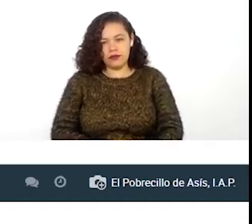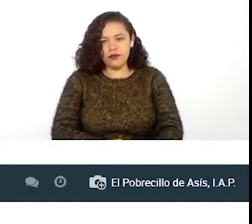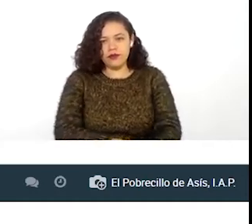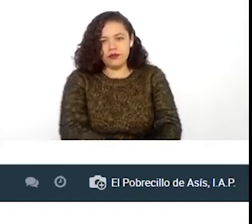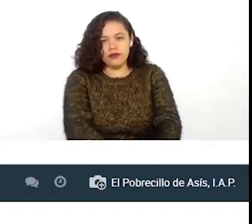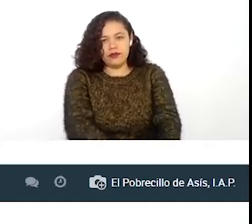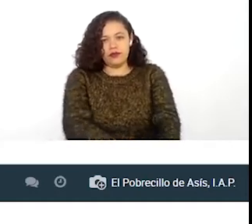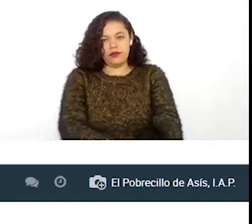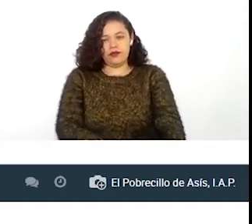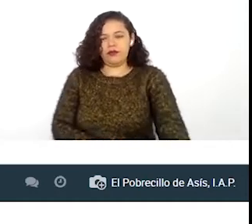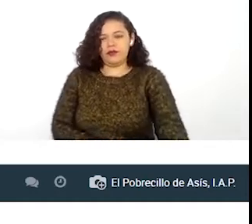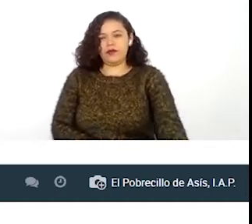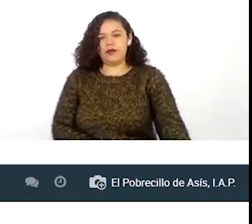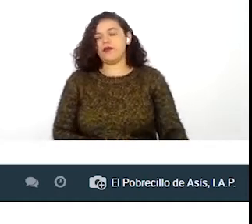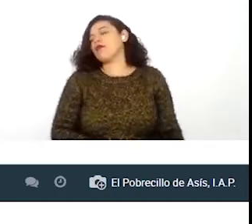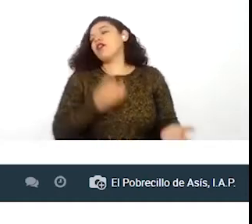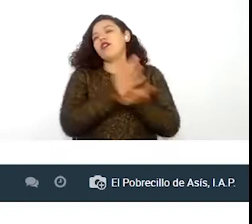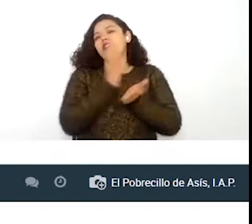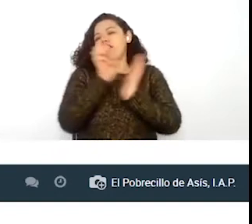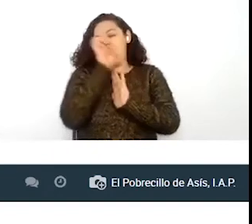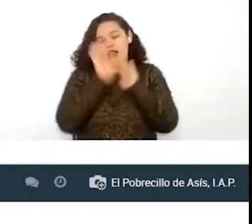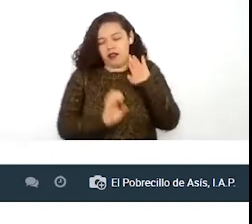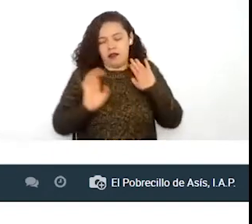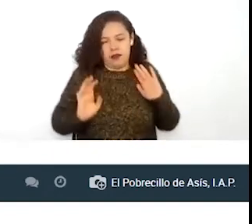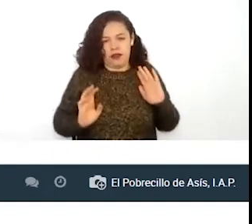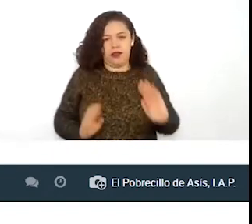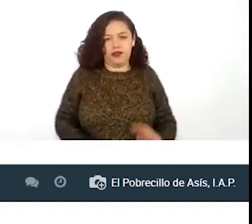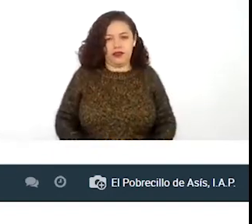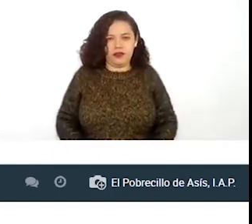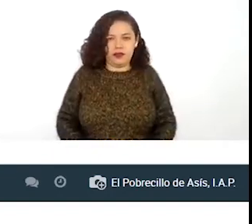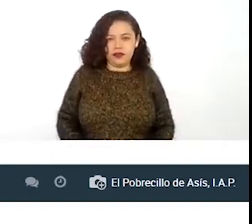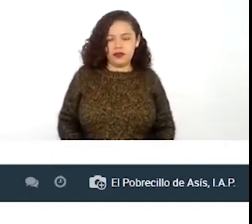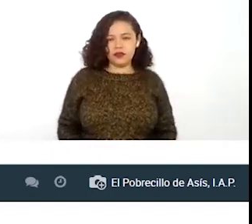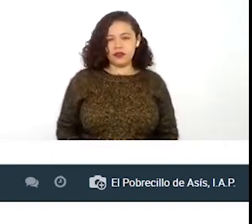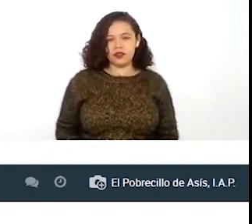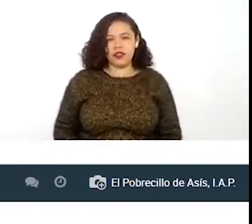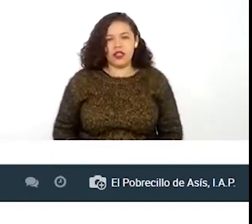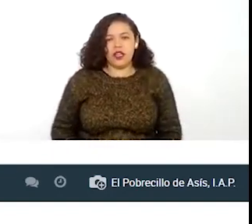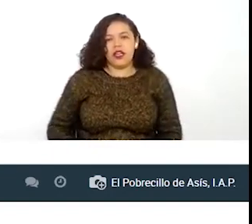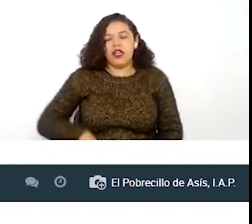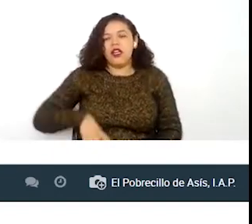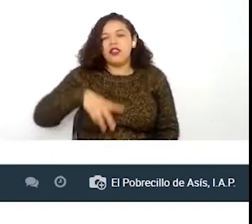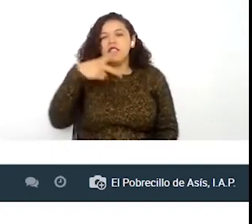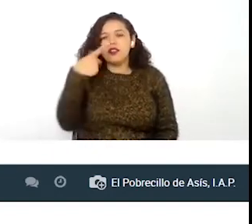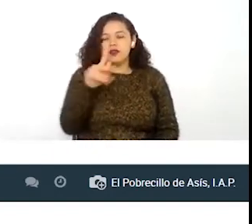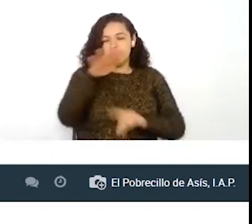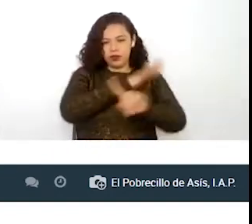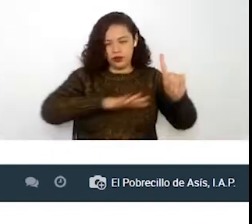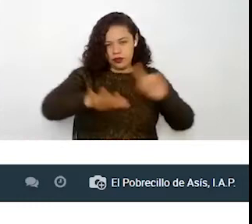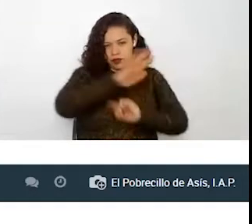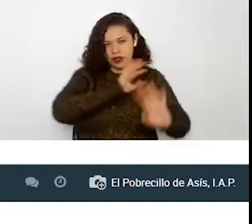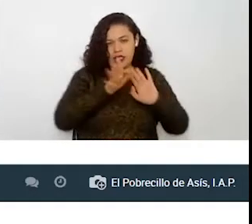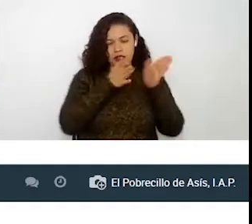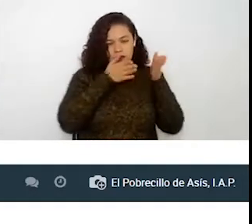esto nada más es un ejemplo ya ustedes también conforme a su situación que